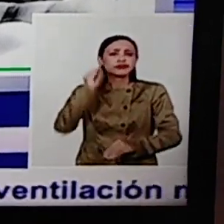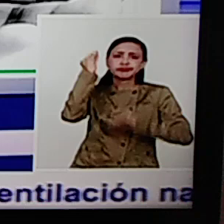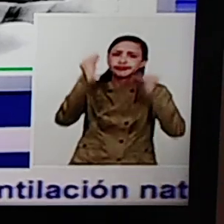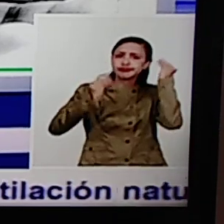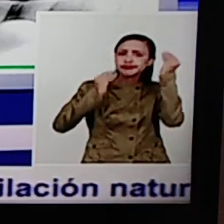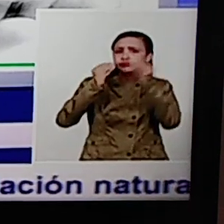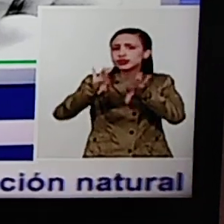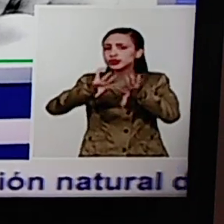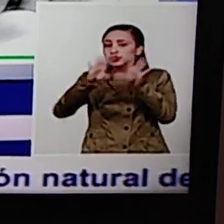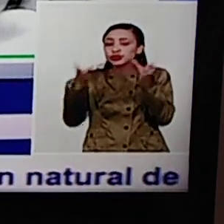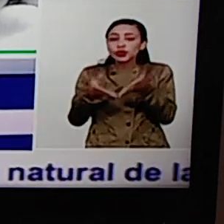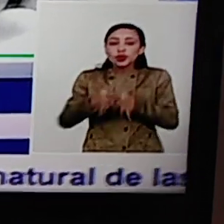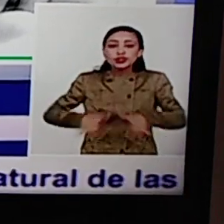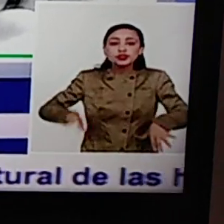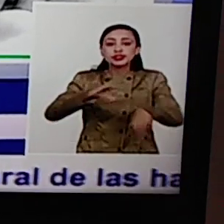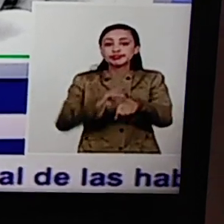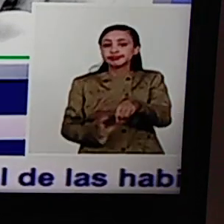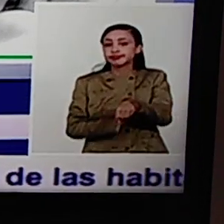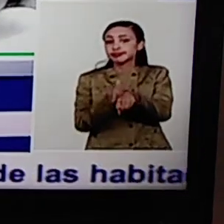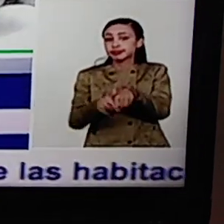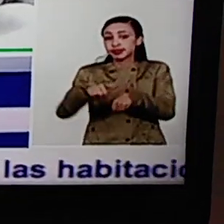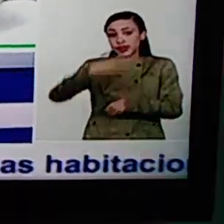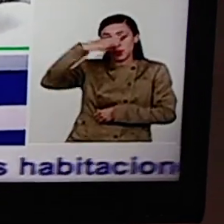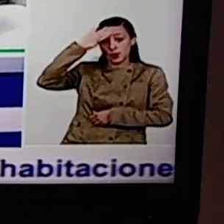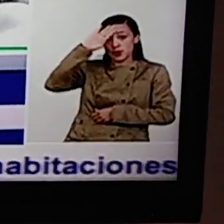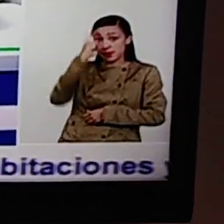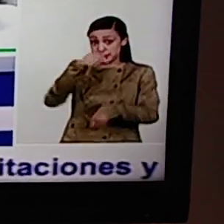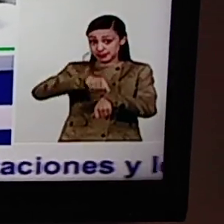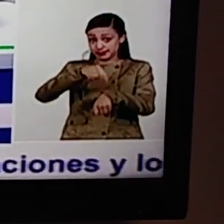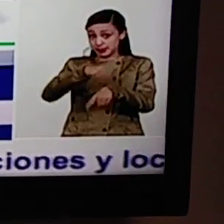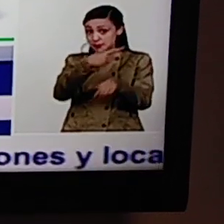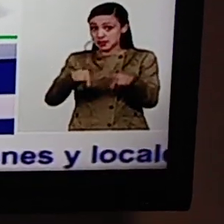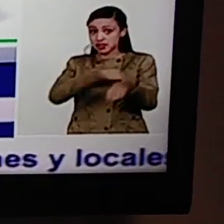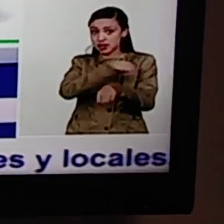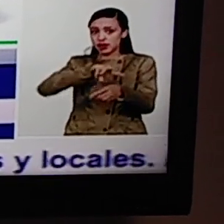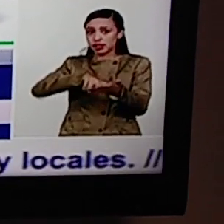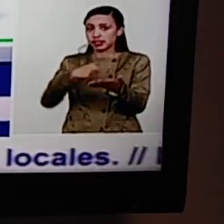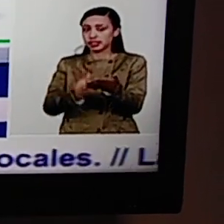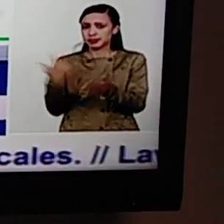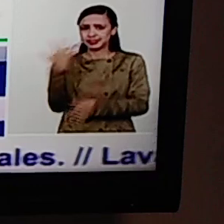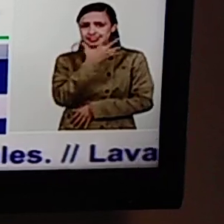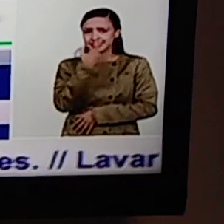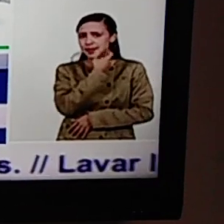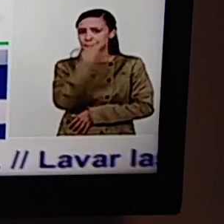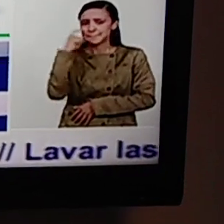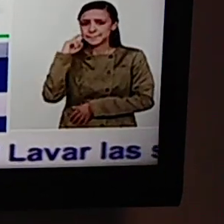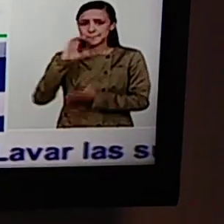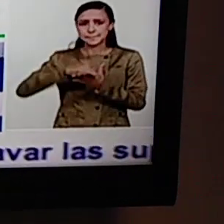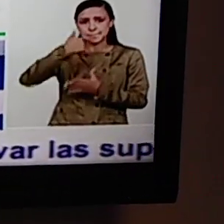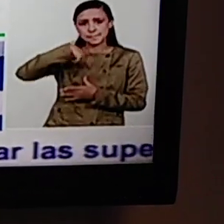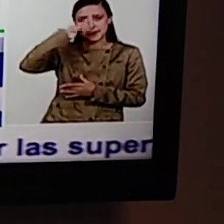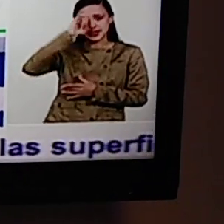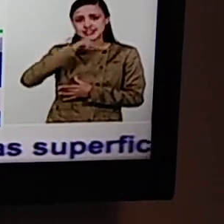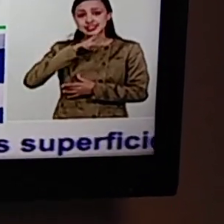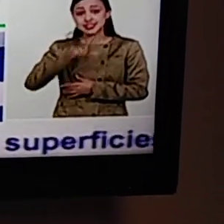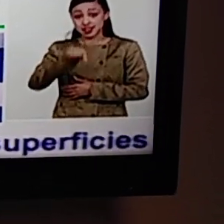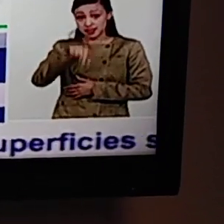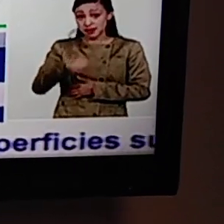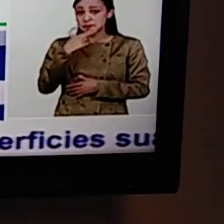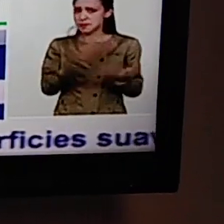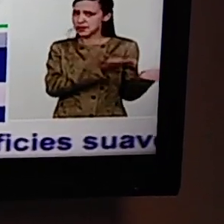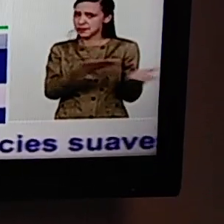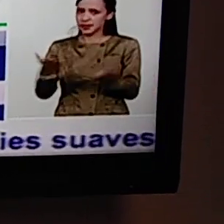situación epidemiológica en el país. Nos acompañará en la primera media hora la intérprete de lengua de señas, Maciel Suárez, y damos la bienvenida al doctor